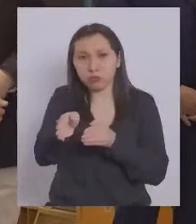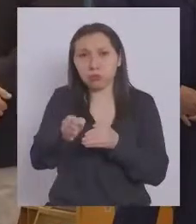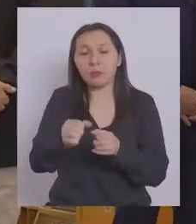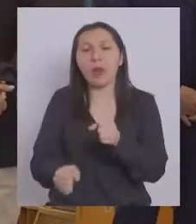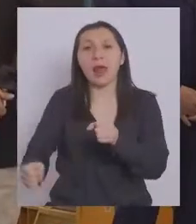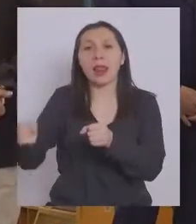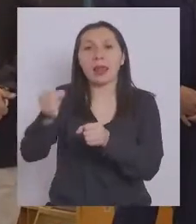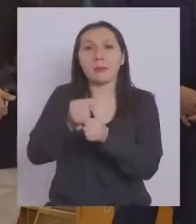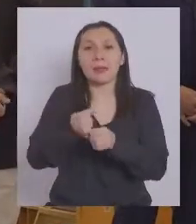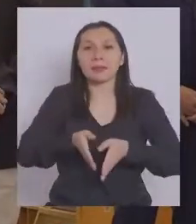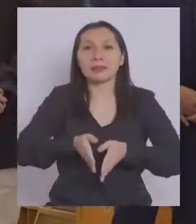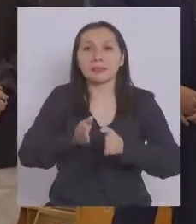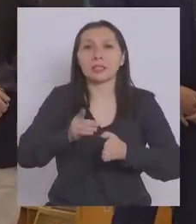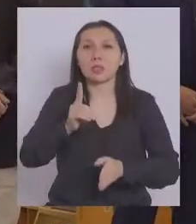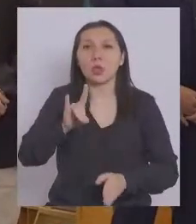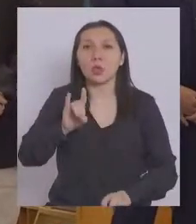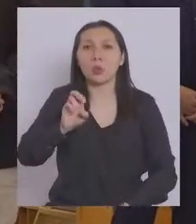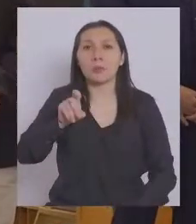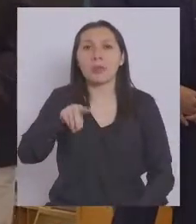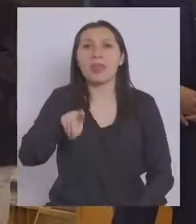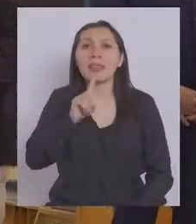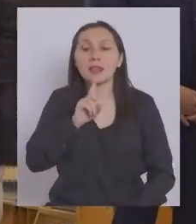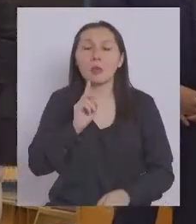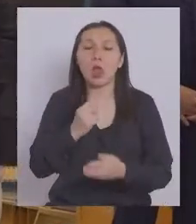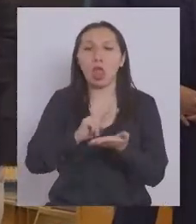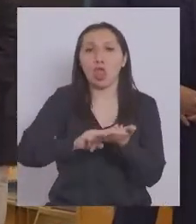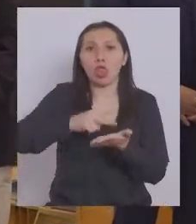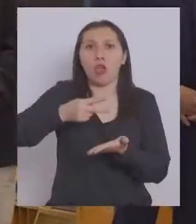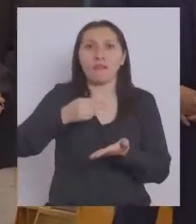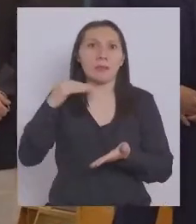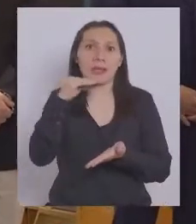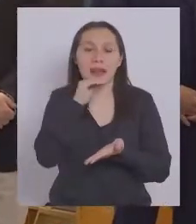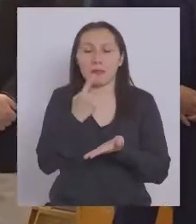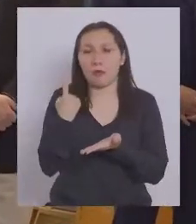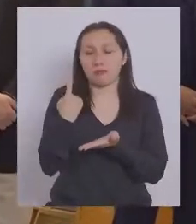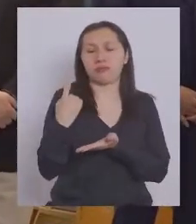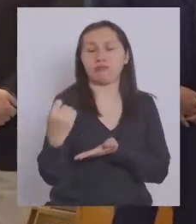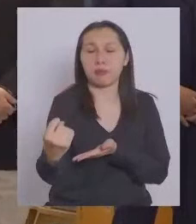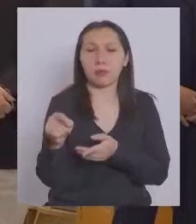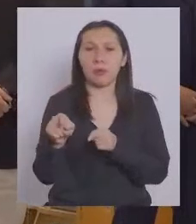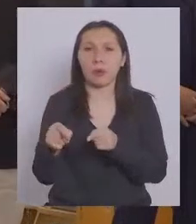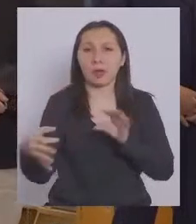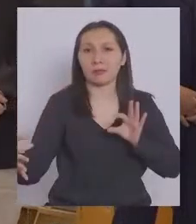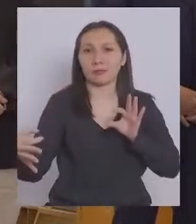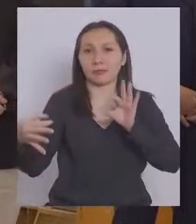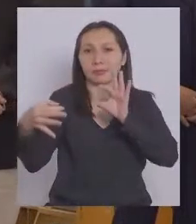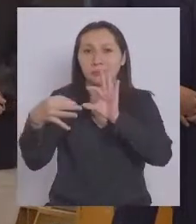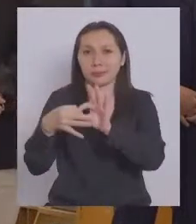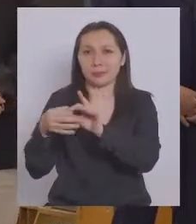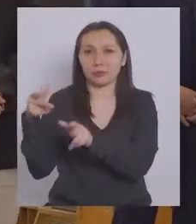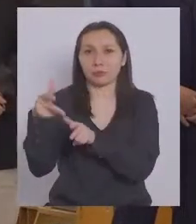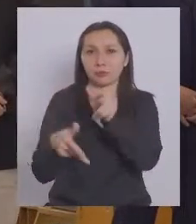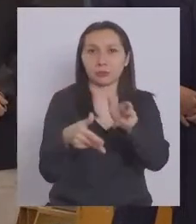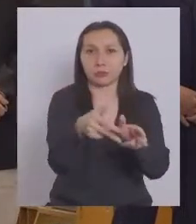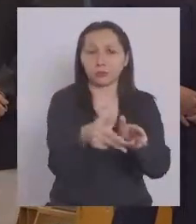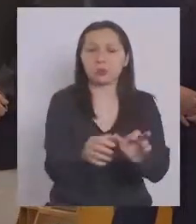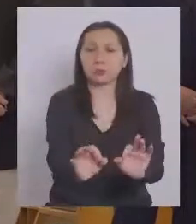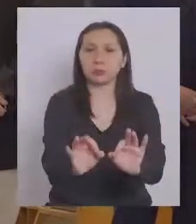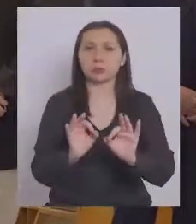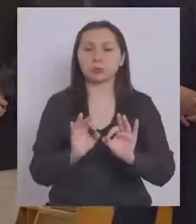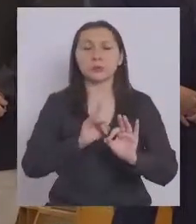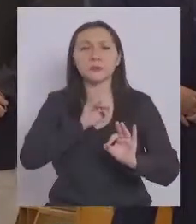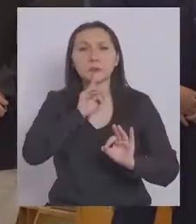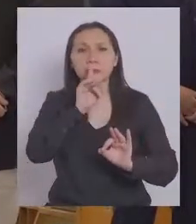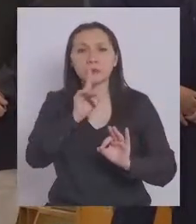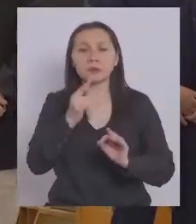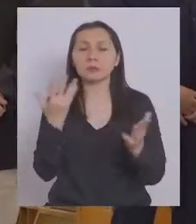permite duplicar la velocidad y transformar una conexión ferroviaria en un altísimo